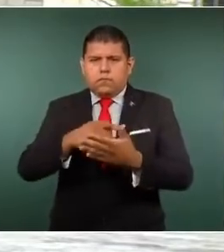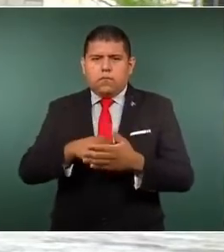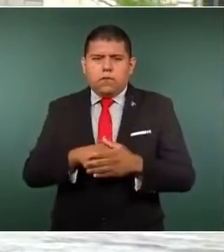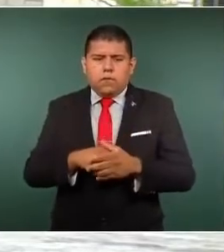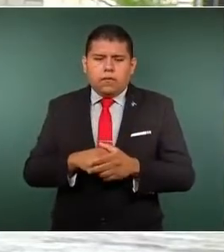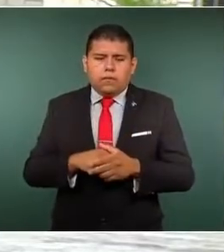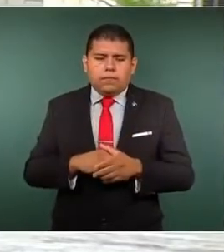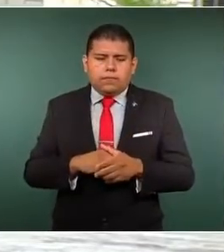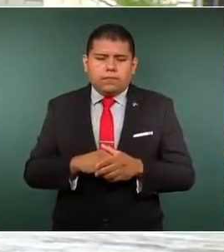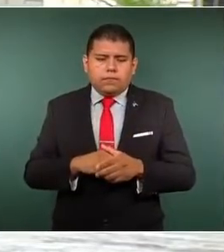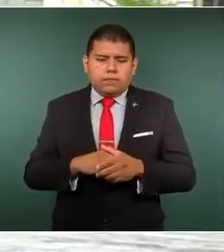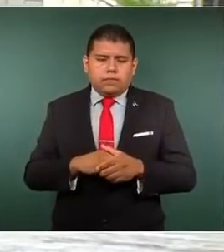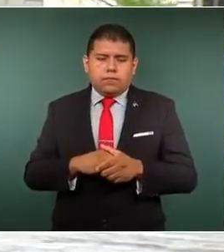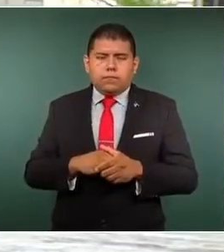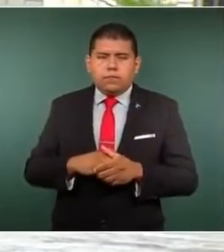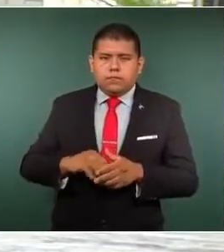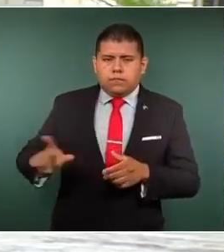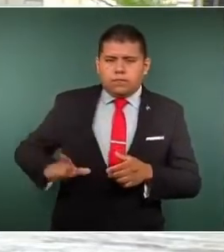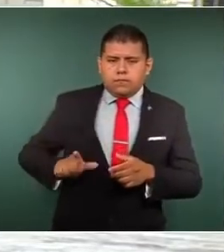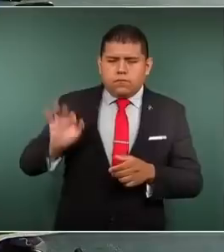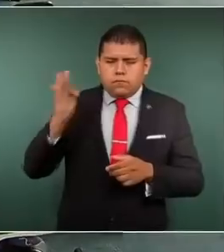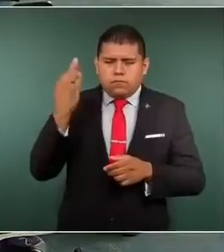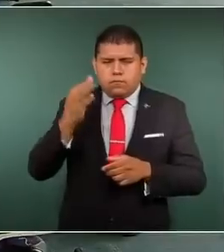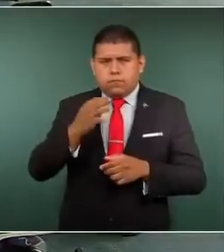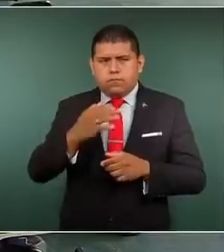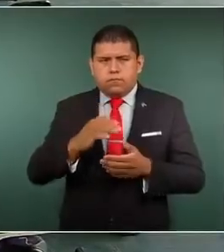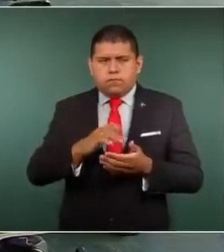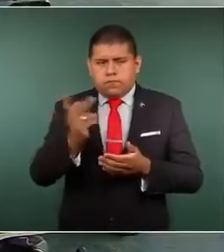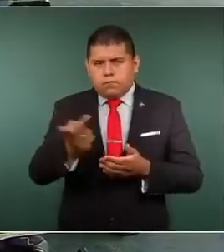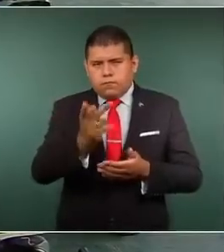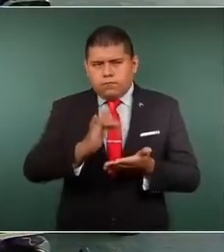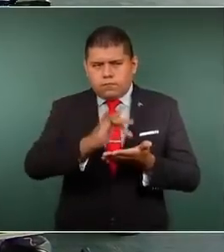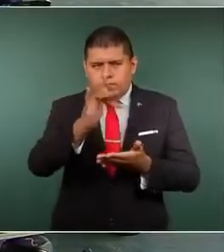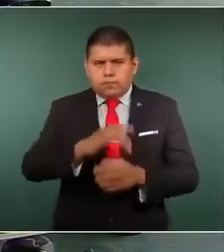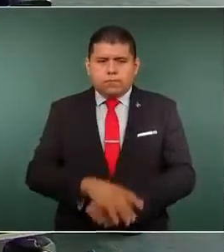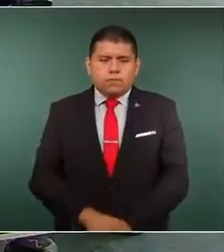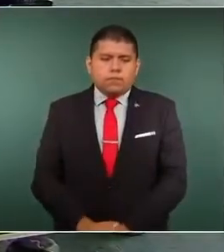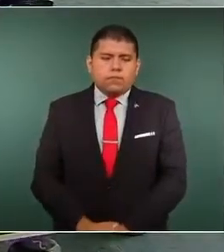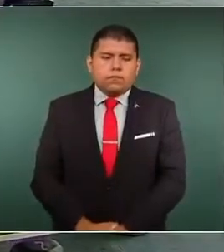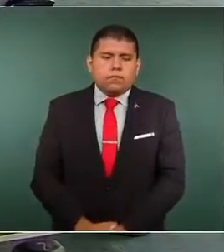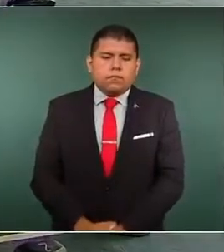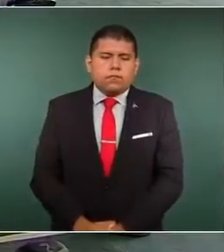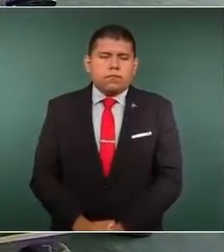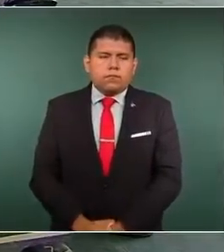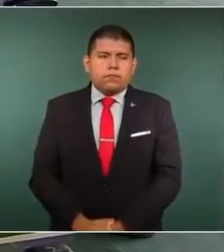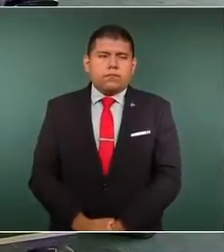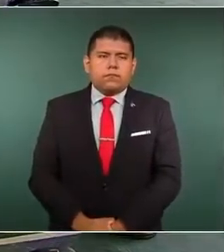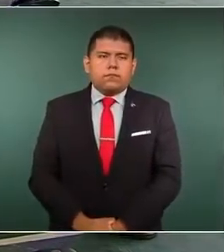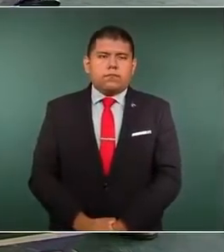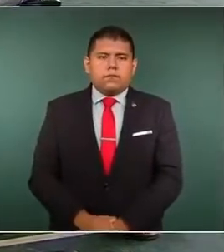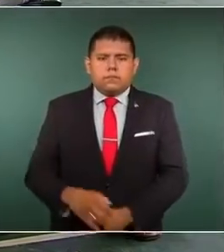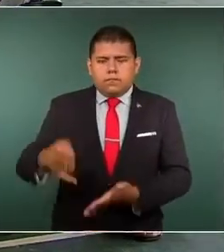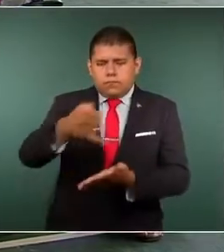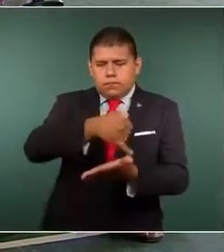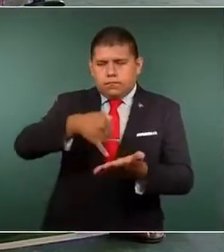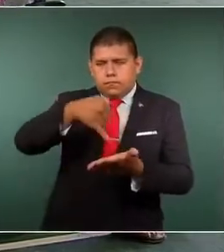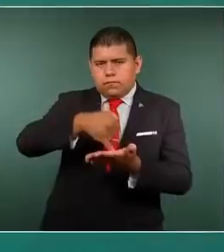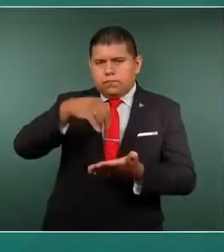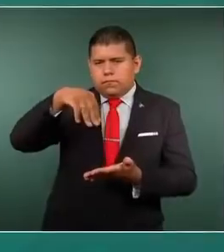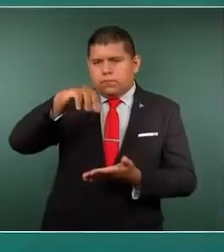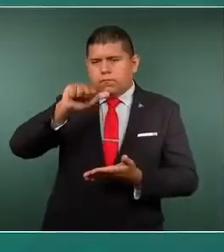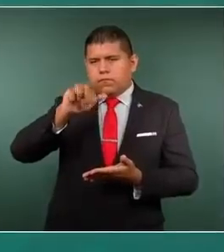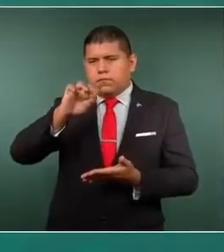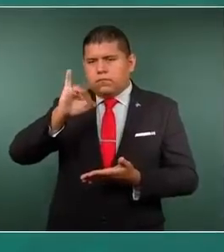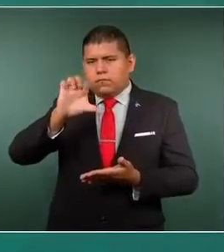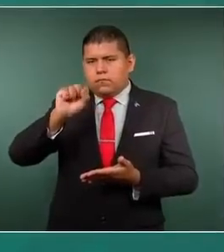al gobierno federal en los diversos estados gracias presidente muy buenas preguntas en el caso de las islas marías